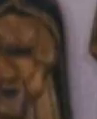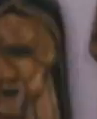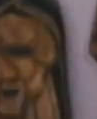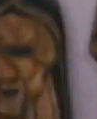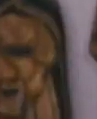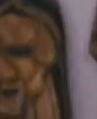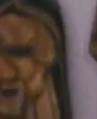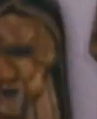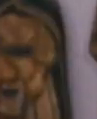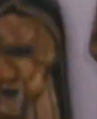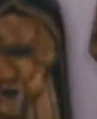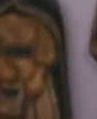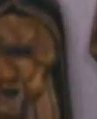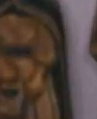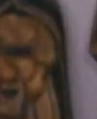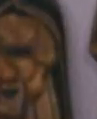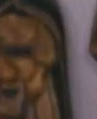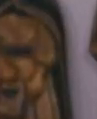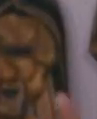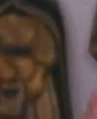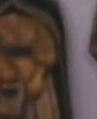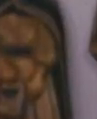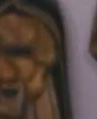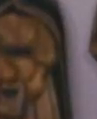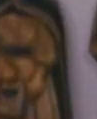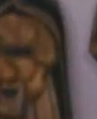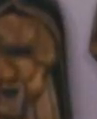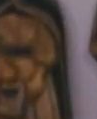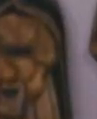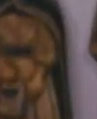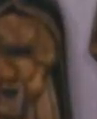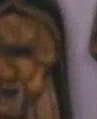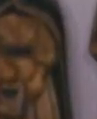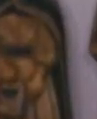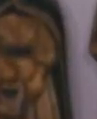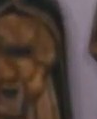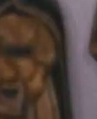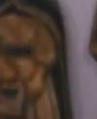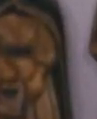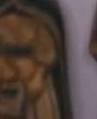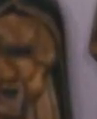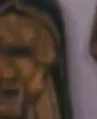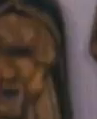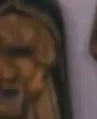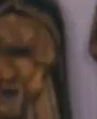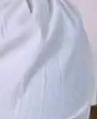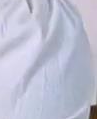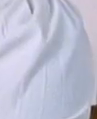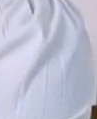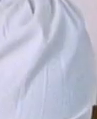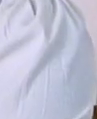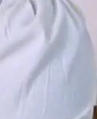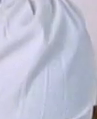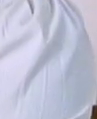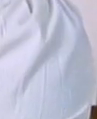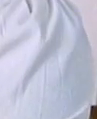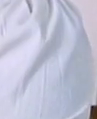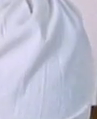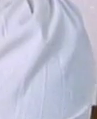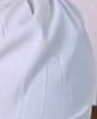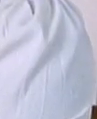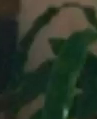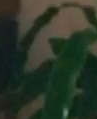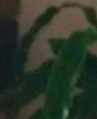Y incluso decía, se nos enseñaban los accidentes geográficos, pero no se nos